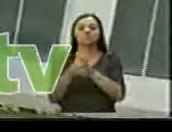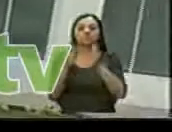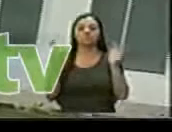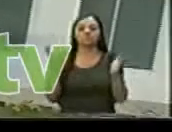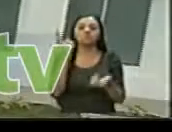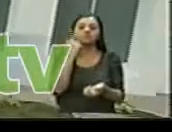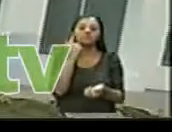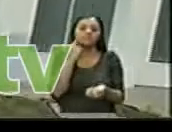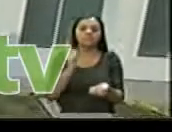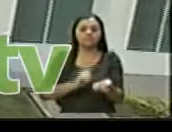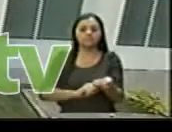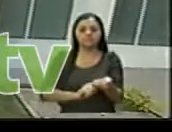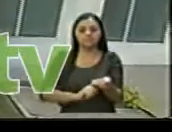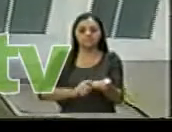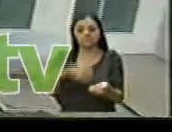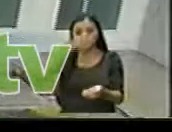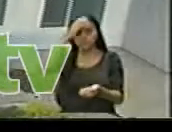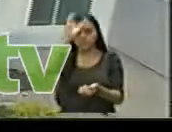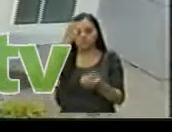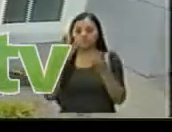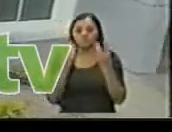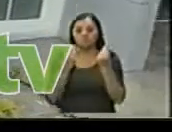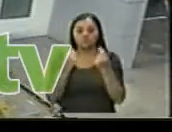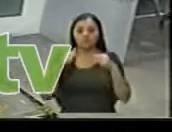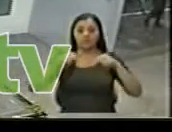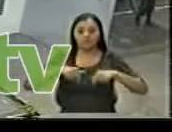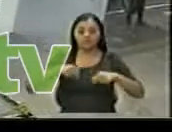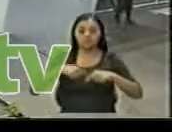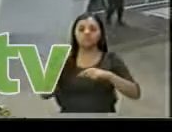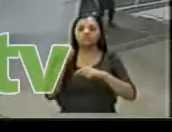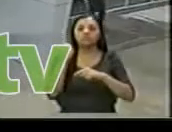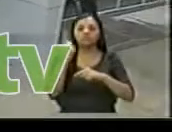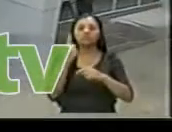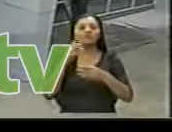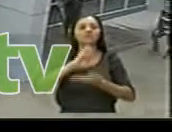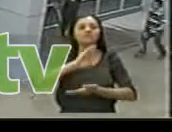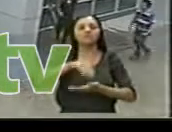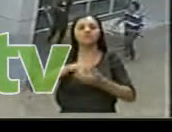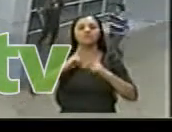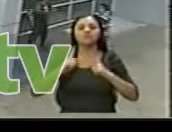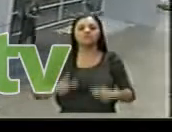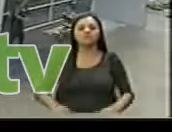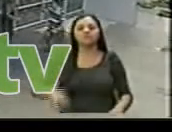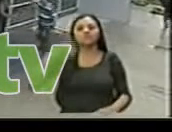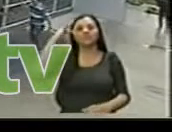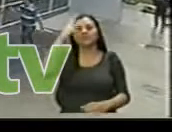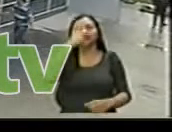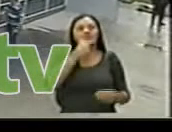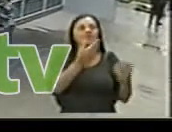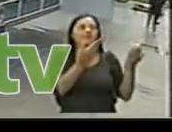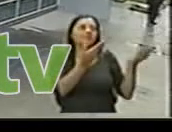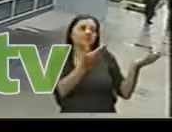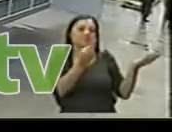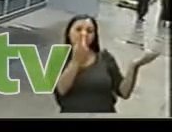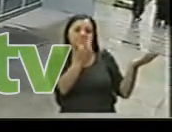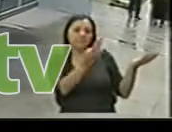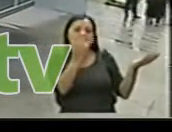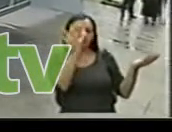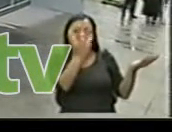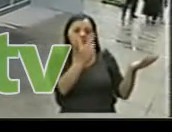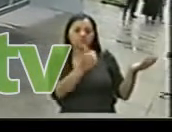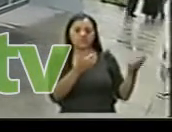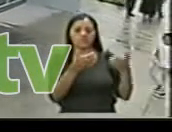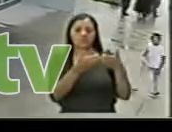étnica, cultural, y aspiramos que este centro de salud no solamente sea bonito para ver, esta infraestructura y este equipamiento de